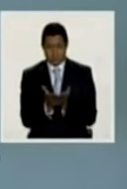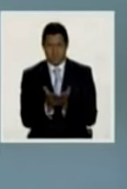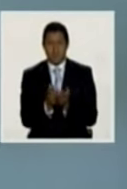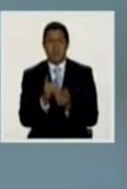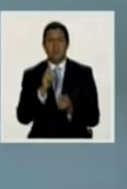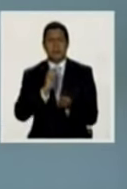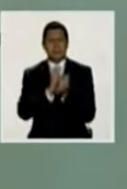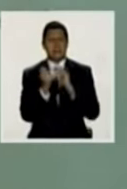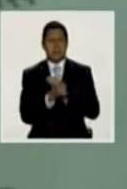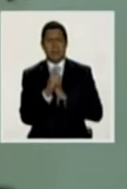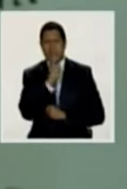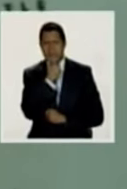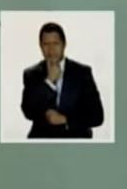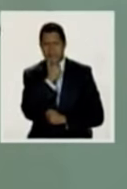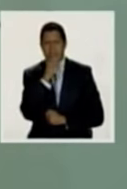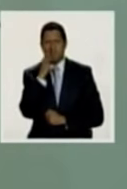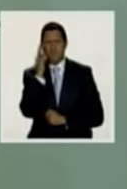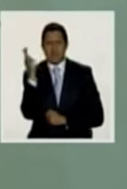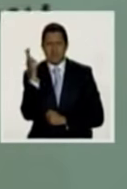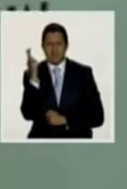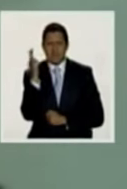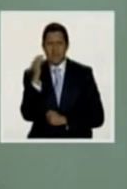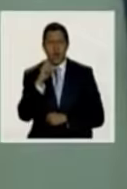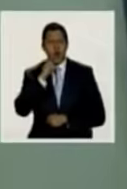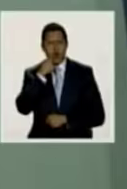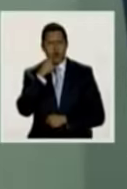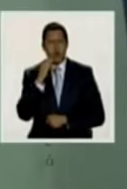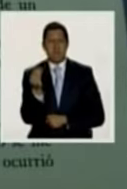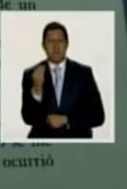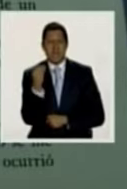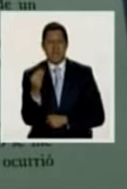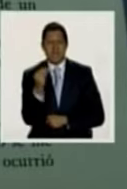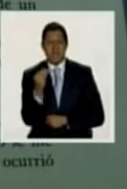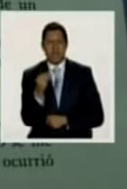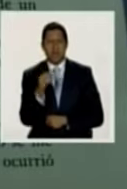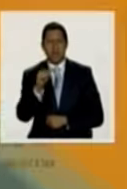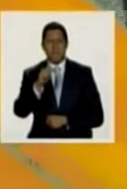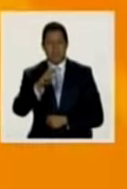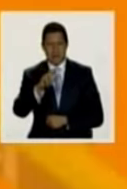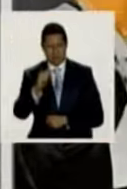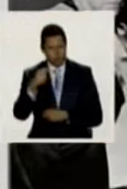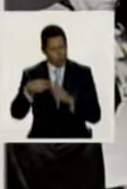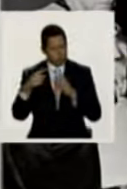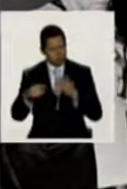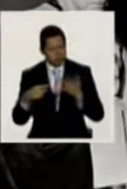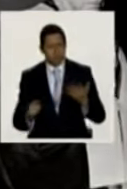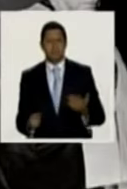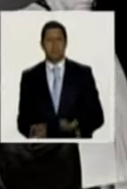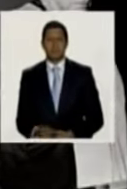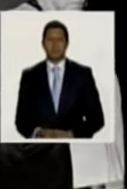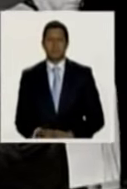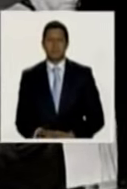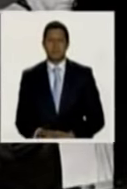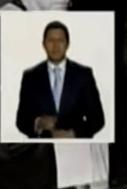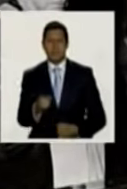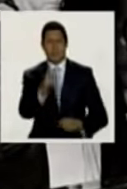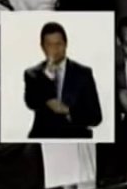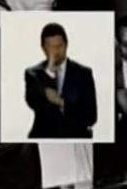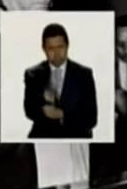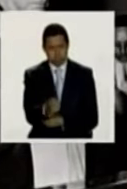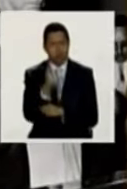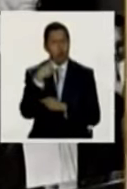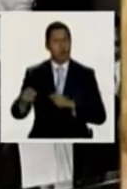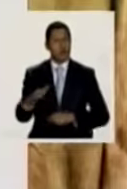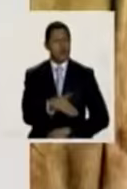sido traducida al inglés, francés, ruso, italiano y esperanto, entre otros. Fue distinguido por